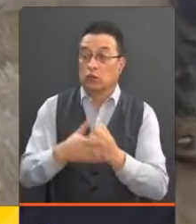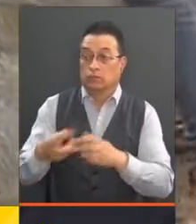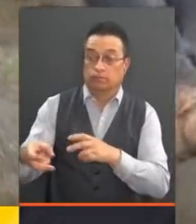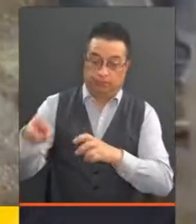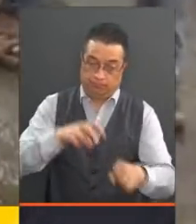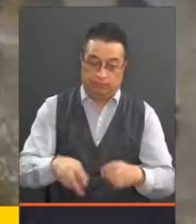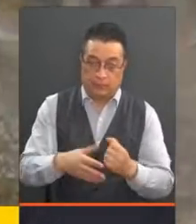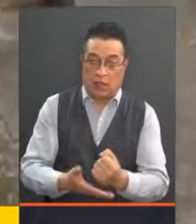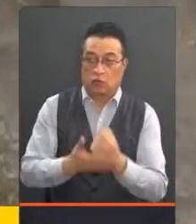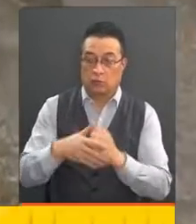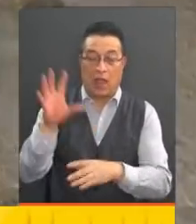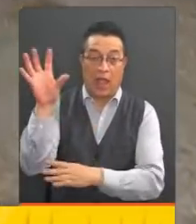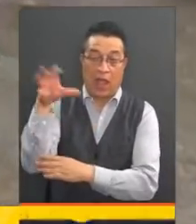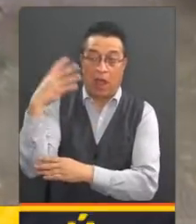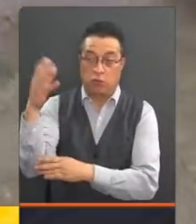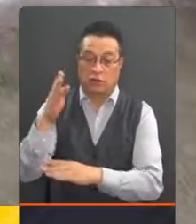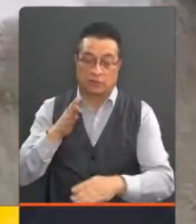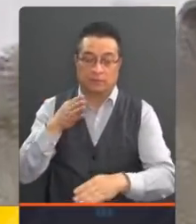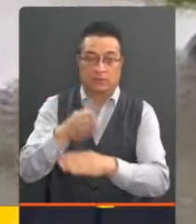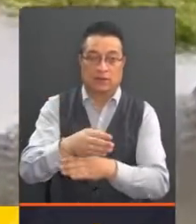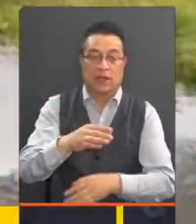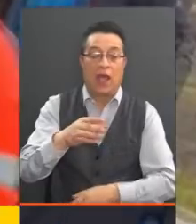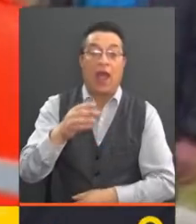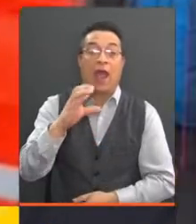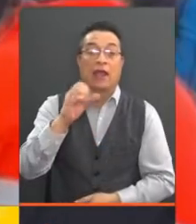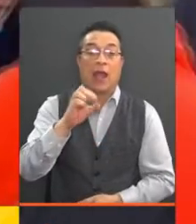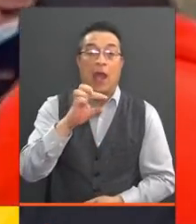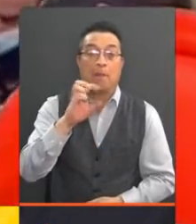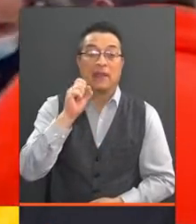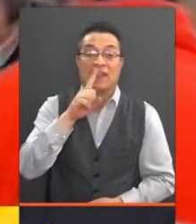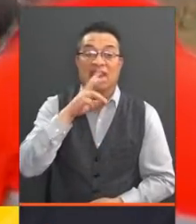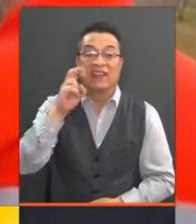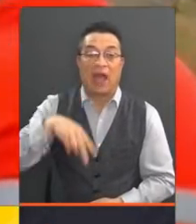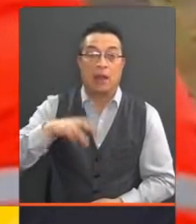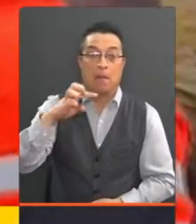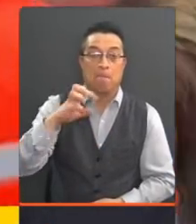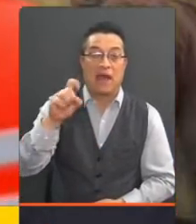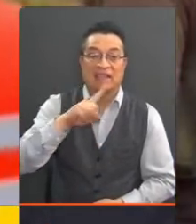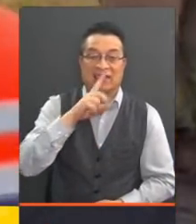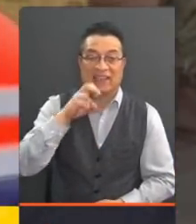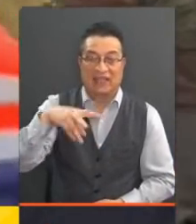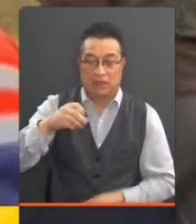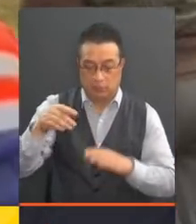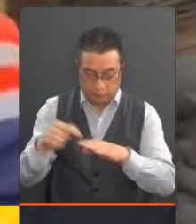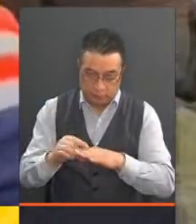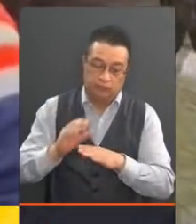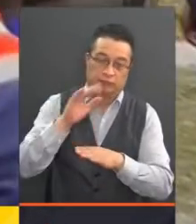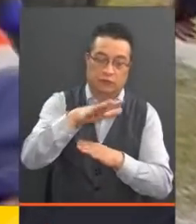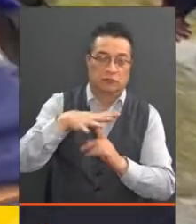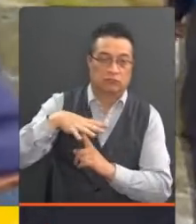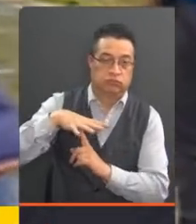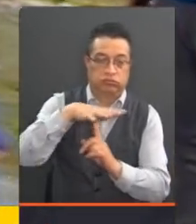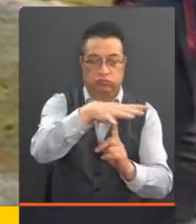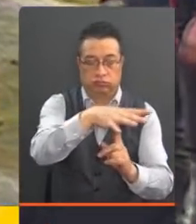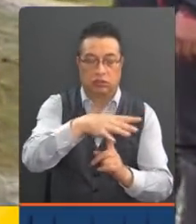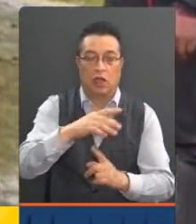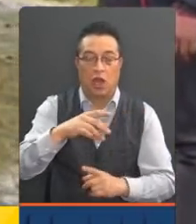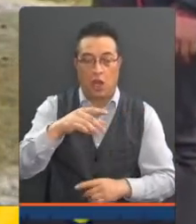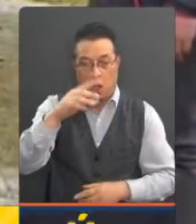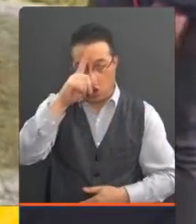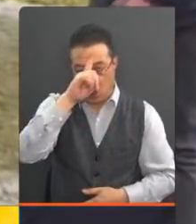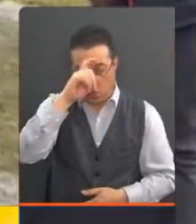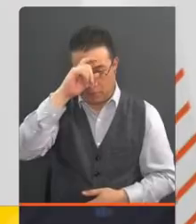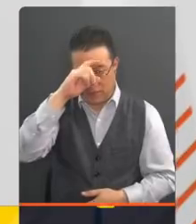En ambulancia llegó hasta Capitán Pastene para ser trasladado de emergencia vía aérea hasta el hospital de Temuco.